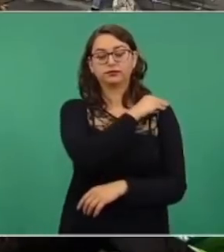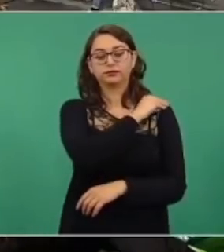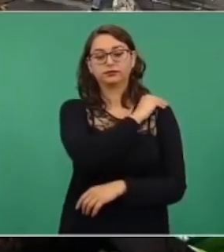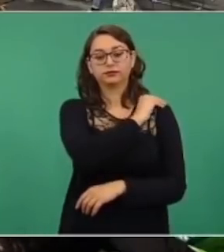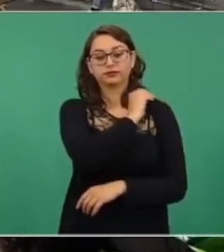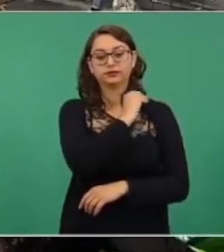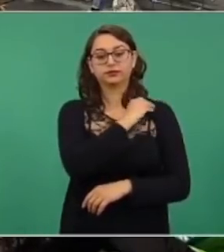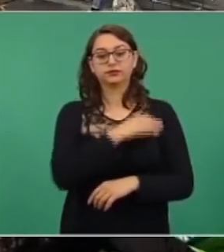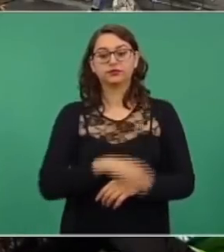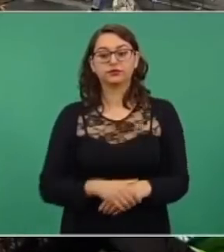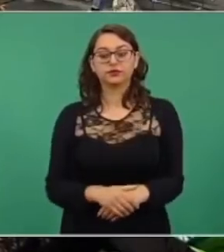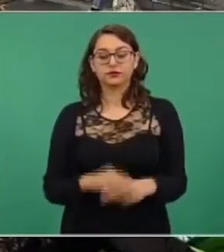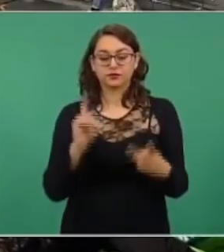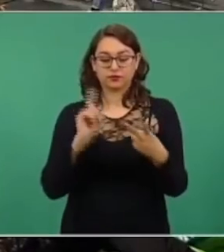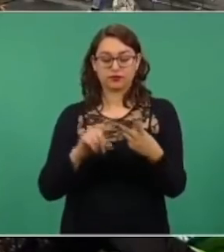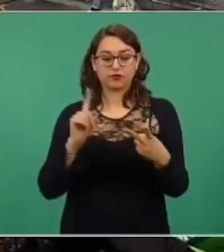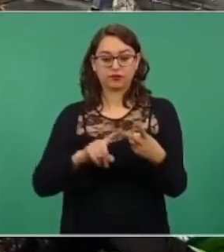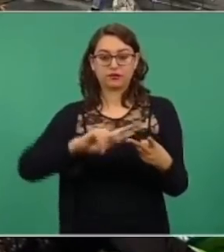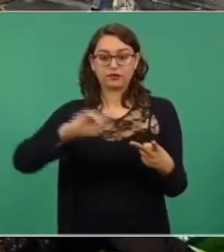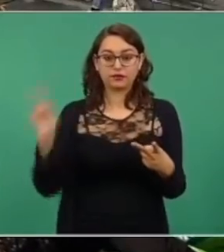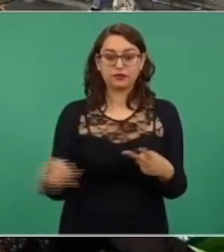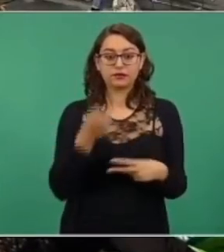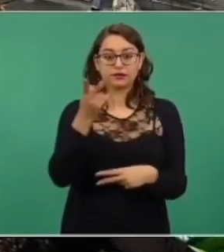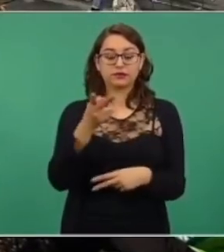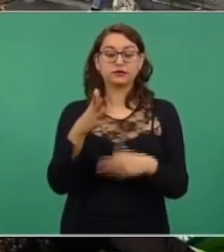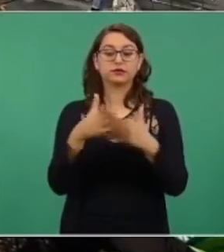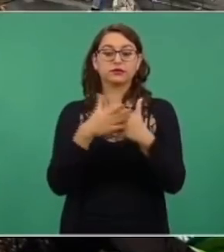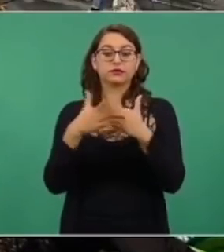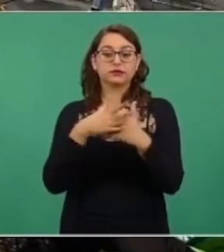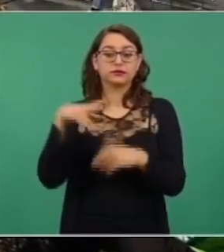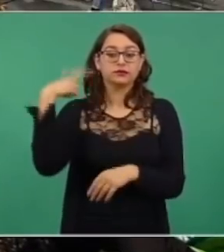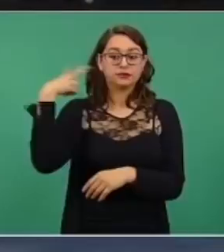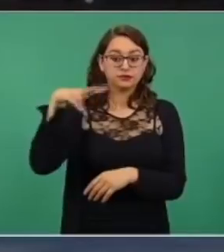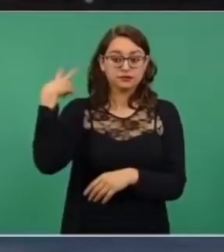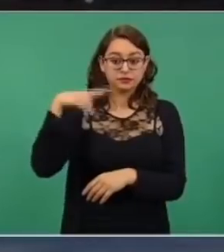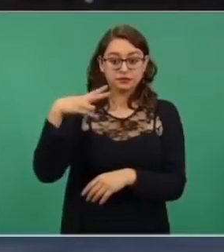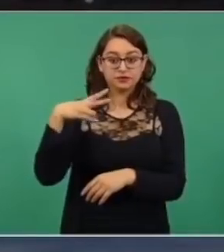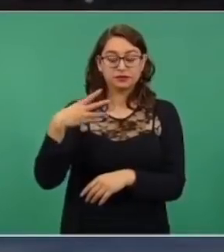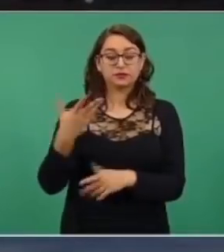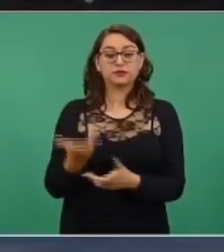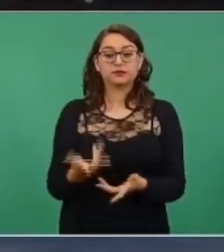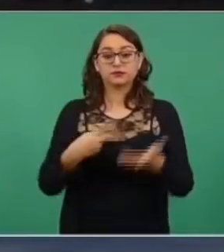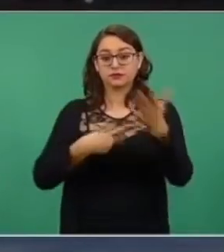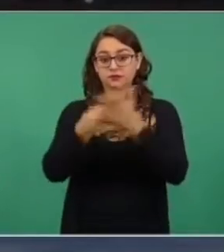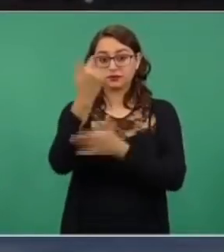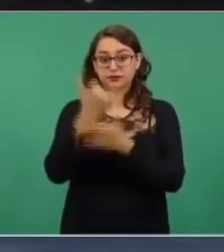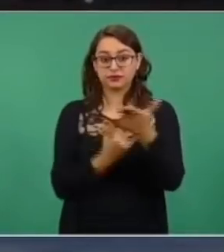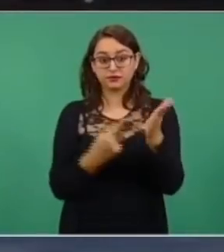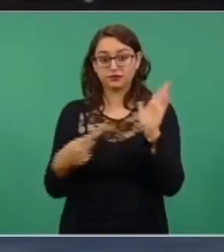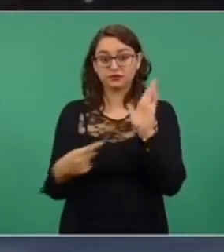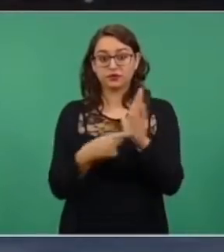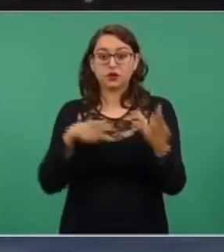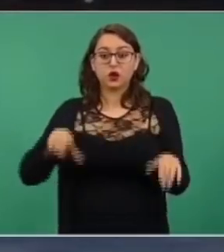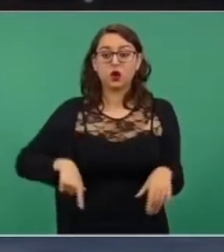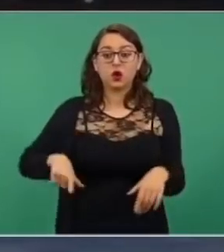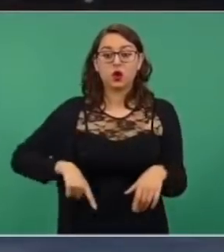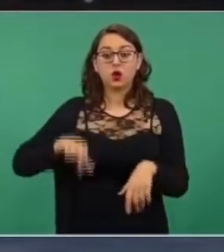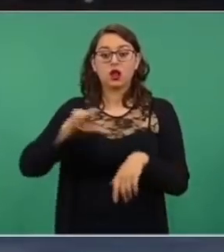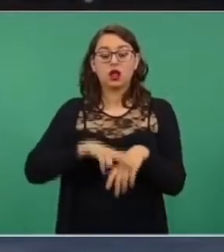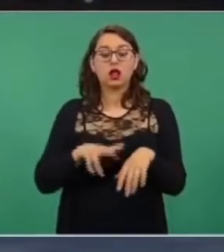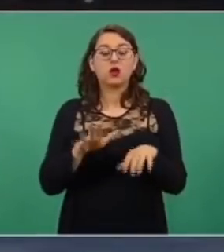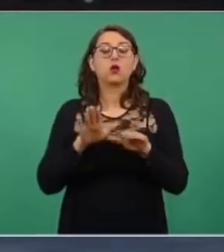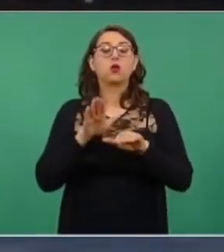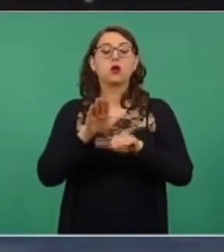ver, bueno, usted efectuó una gira por lo que es Veracruz. Le habíamos comentado de un proyecto que tiene por ahí el gobernador, que es el tren